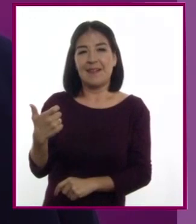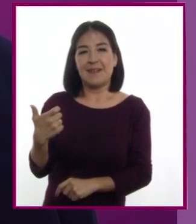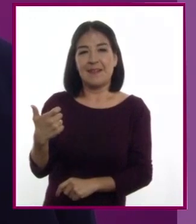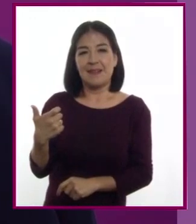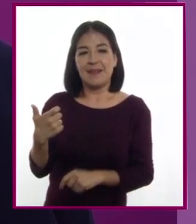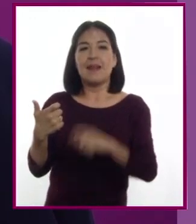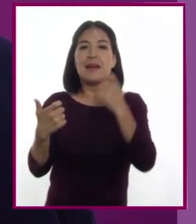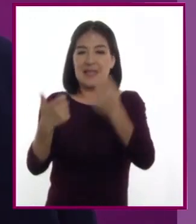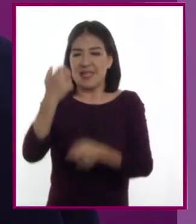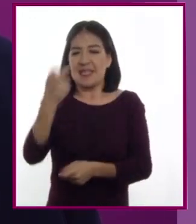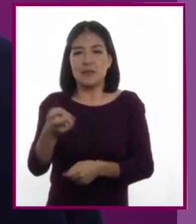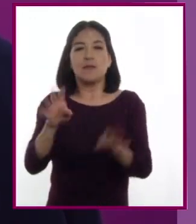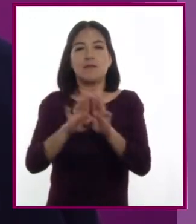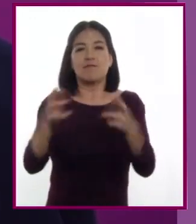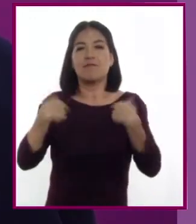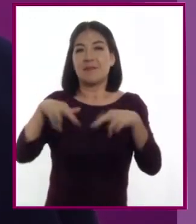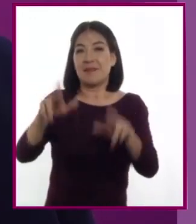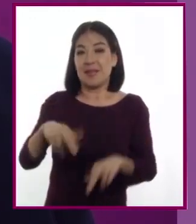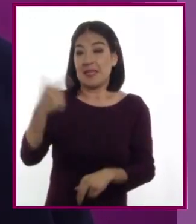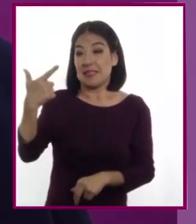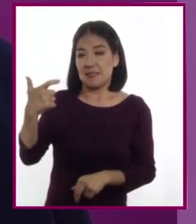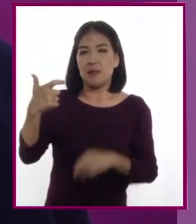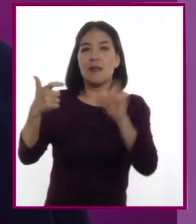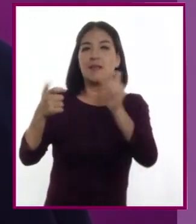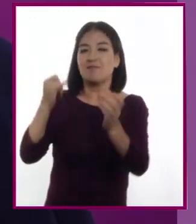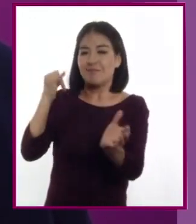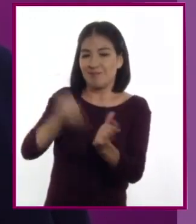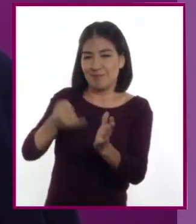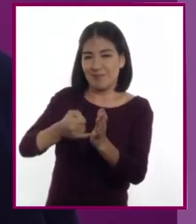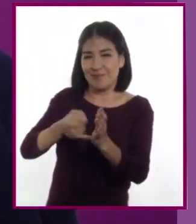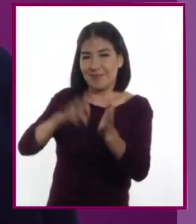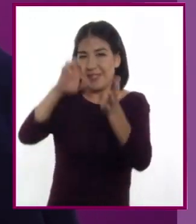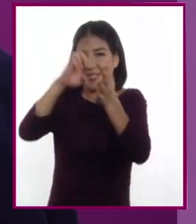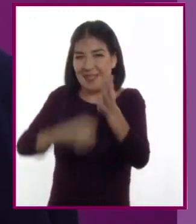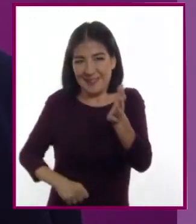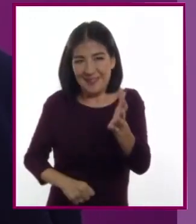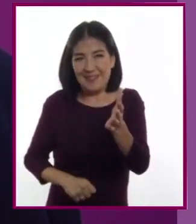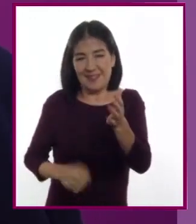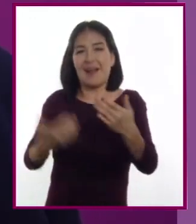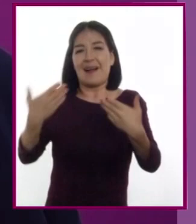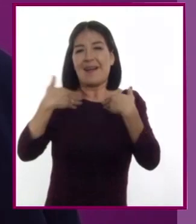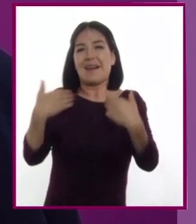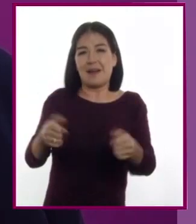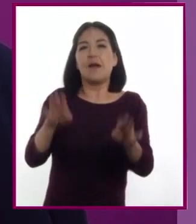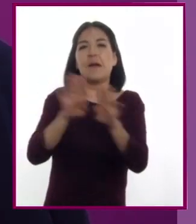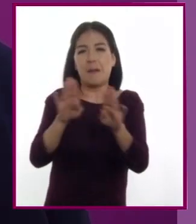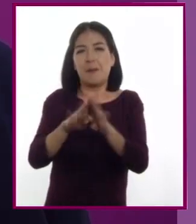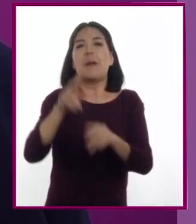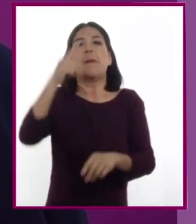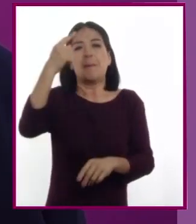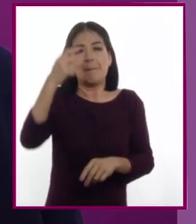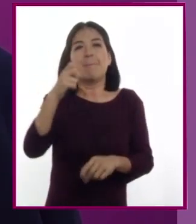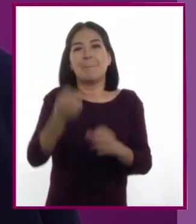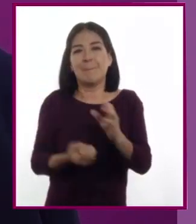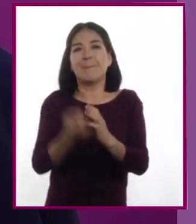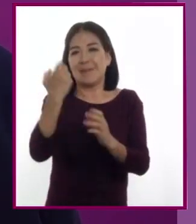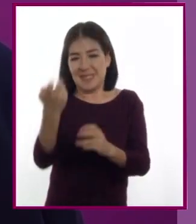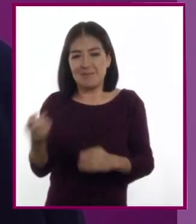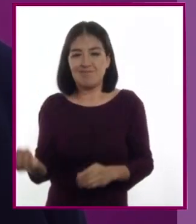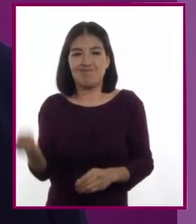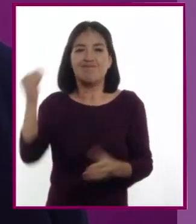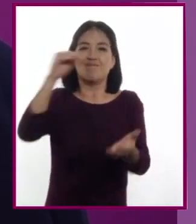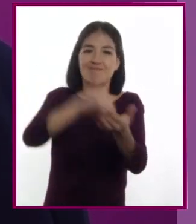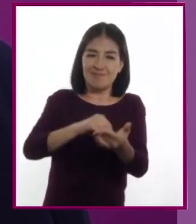eso representa 7 pesos menos de lo que yo tengo, ¿no? Y entonces así surgen para